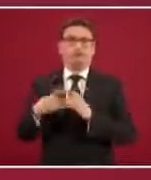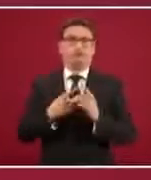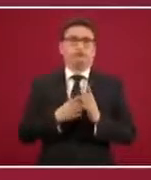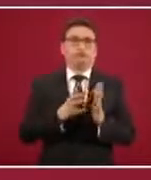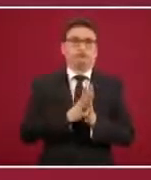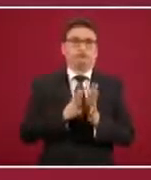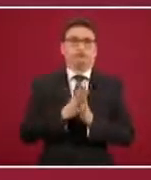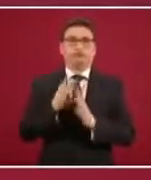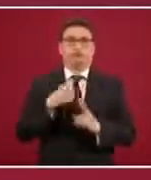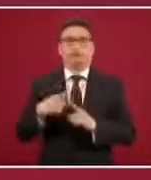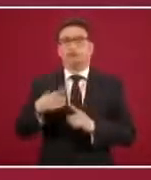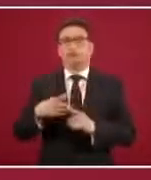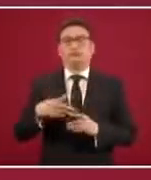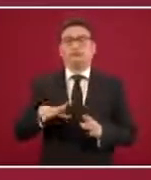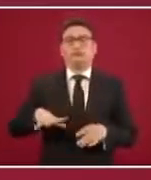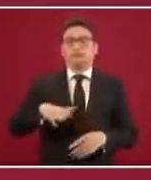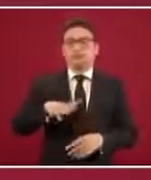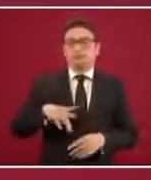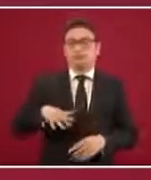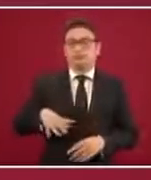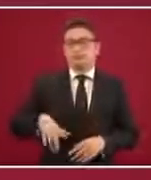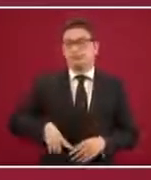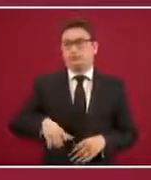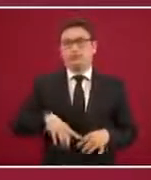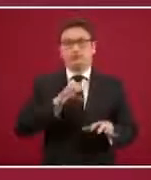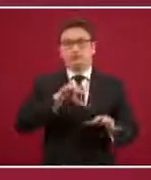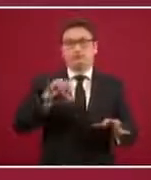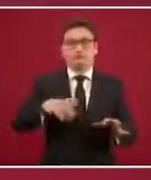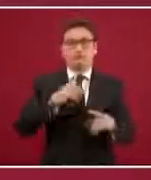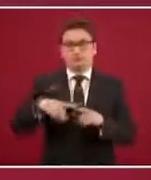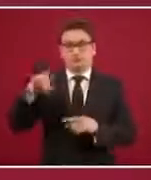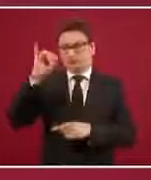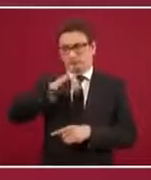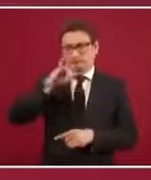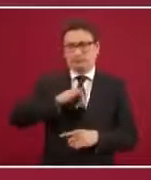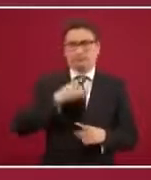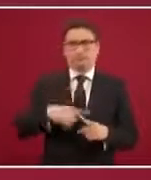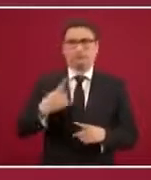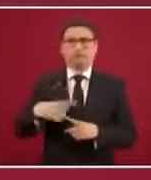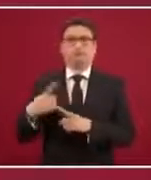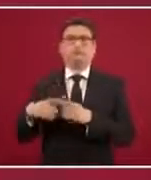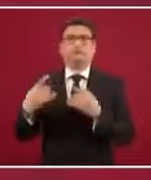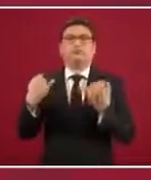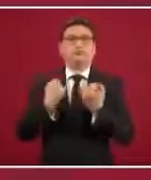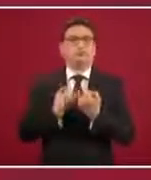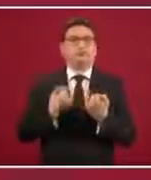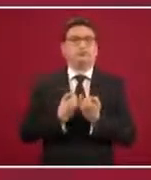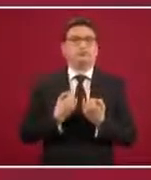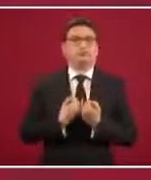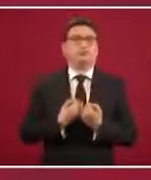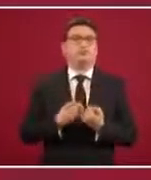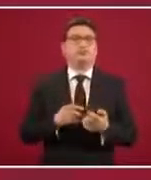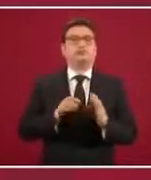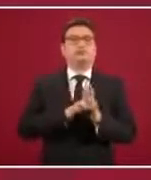tanto de jefes de estados como de